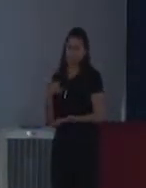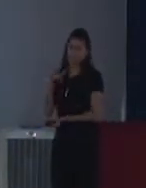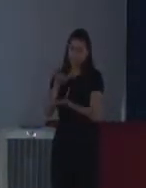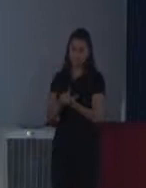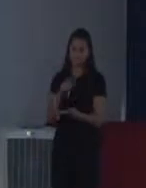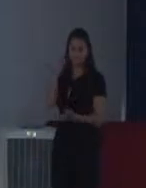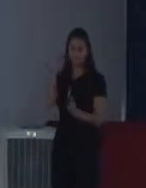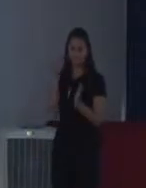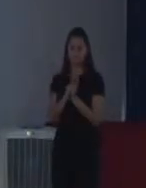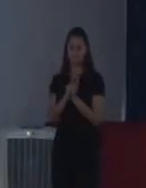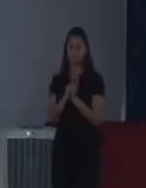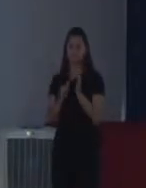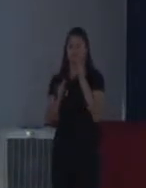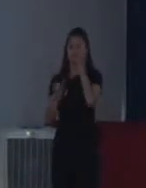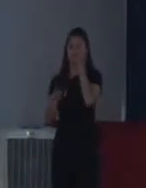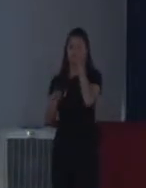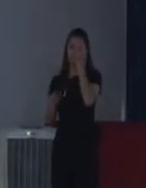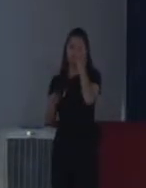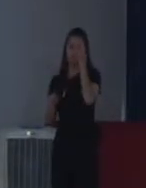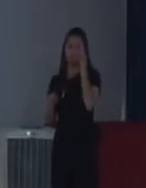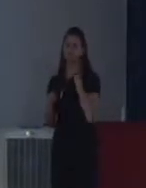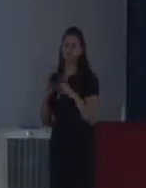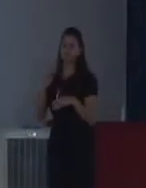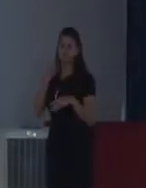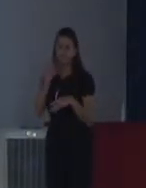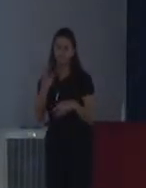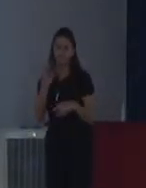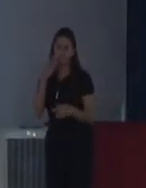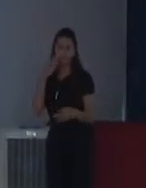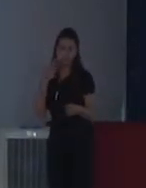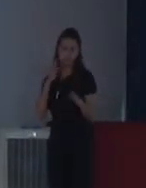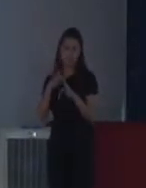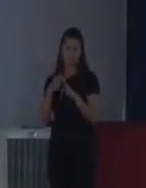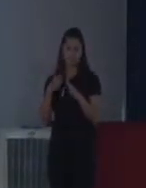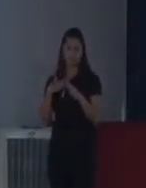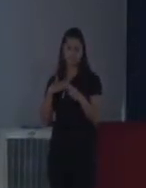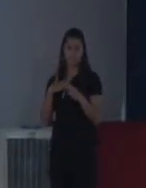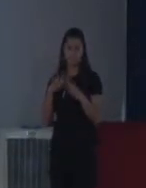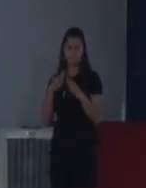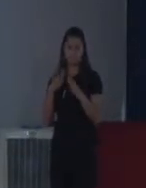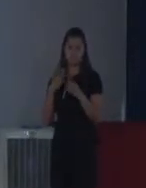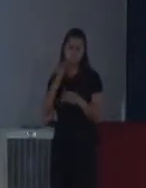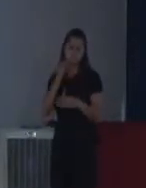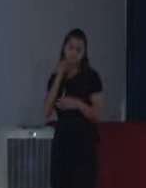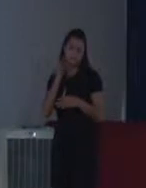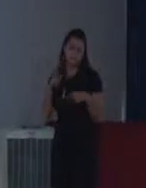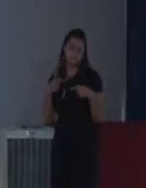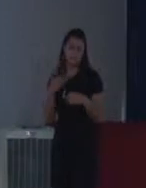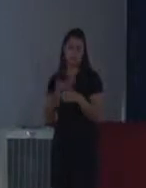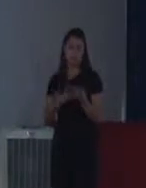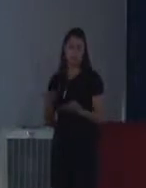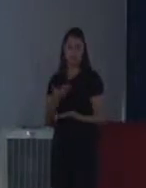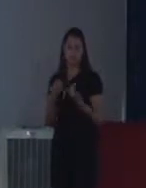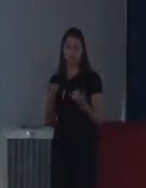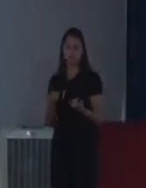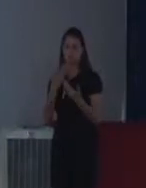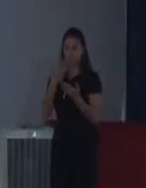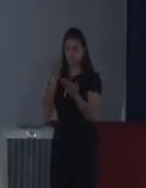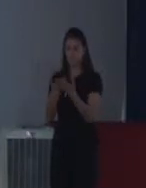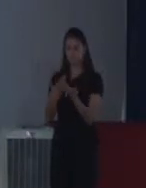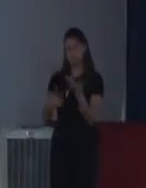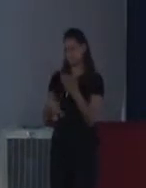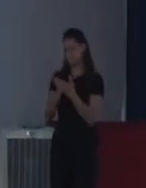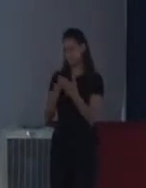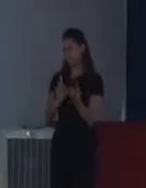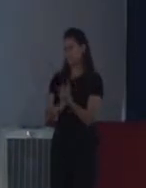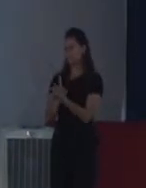ese, digamos, como que sería un poco como el final, digamos, de mi experiencia de vida que les comparto en el día de hoy. Muchas gracias y pues